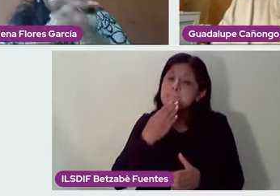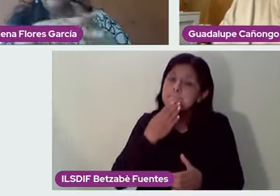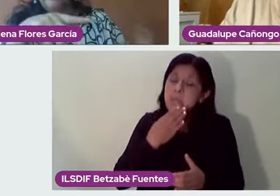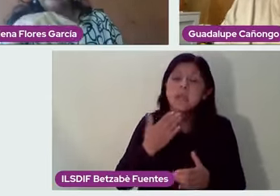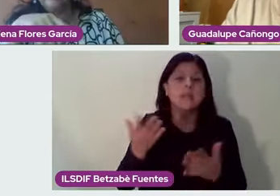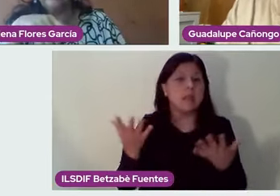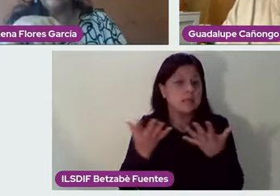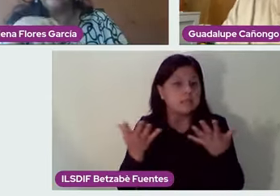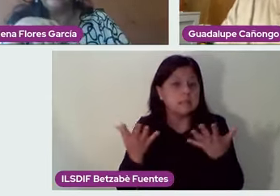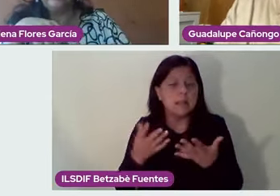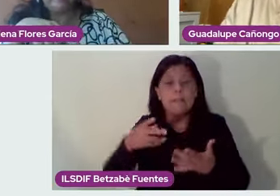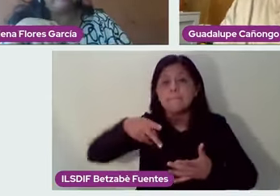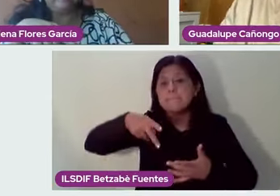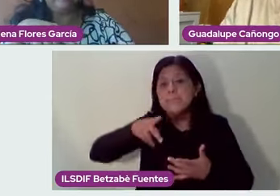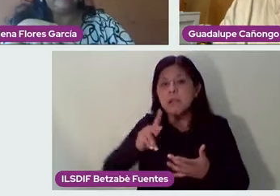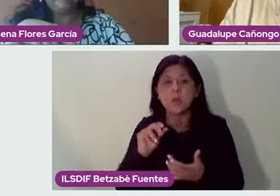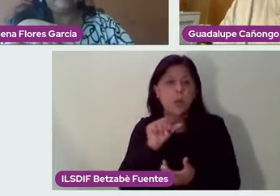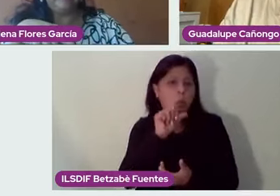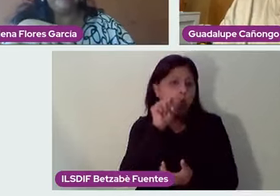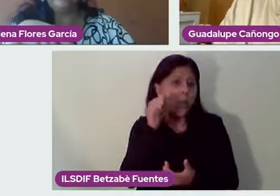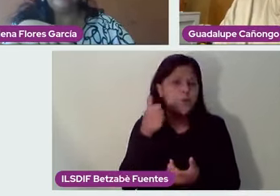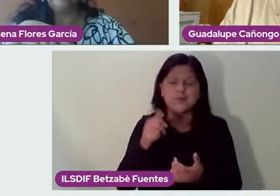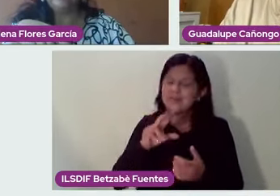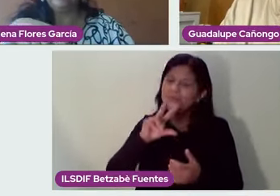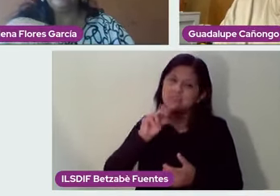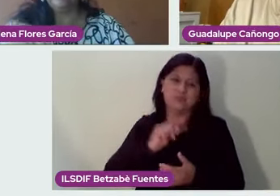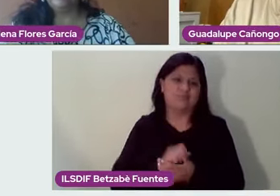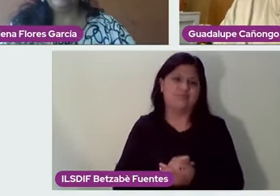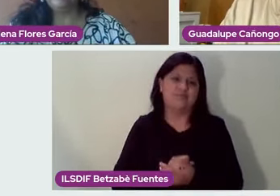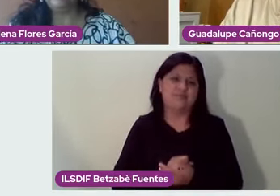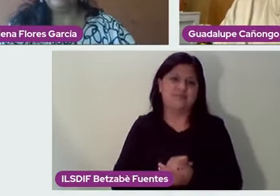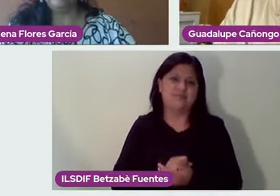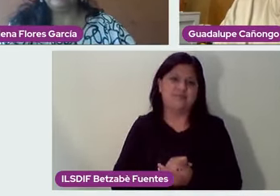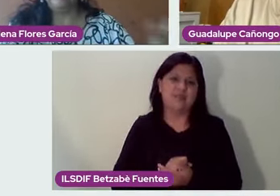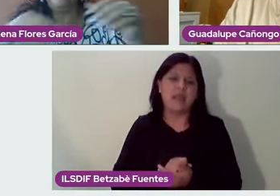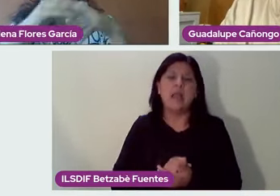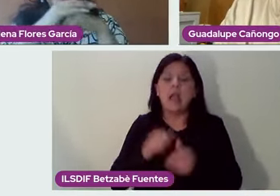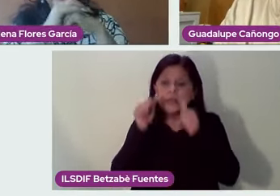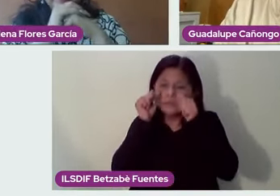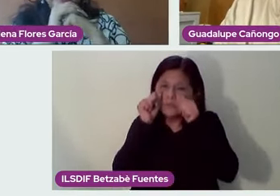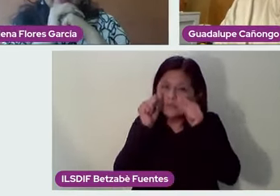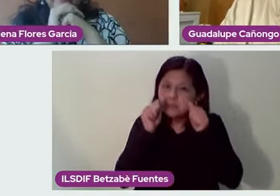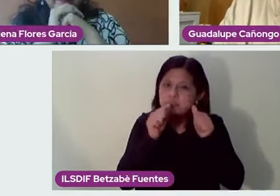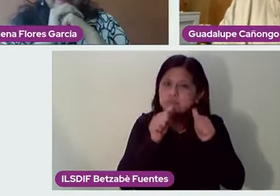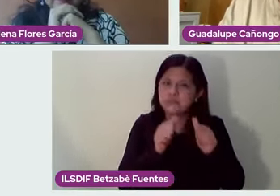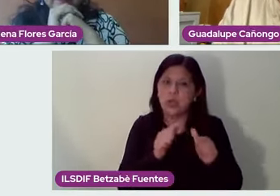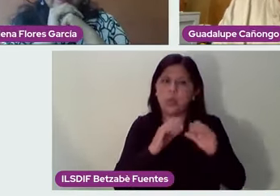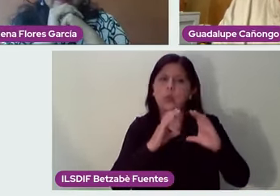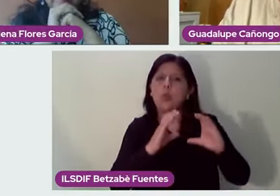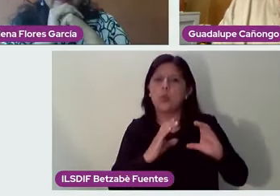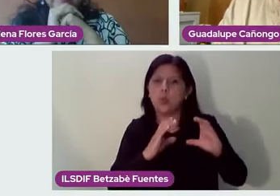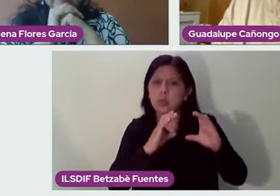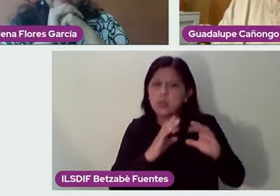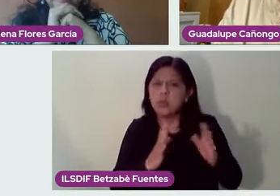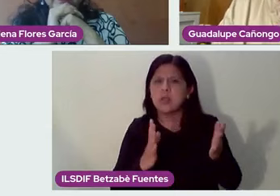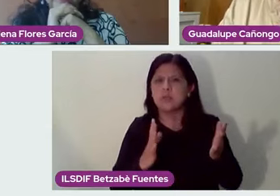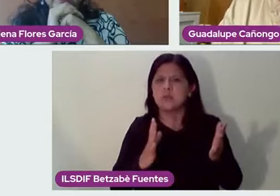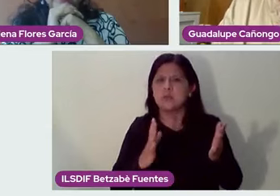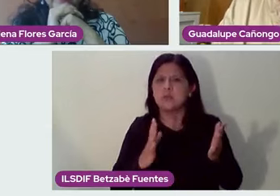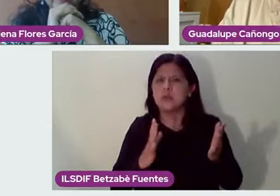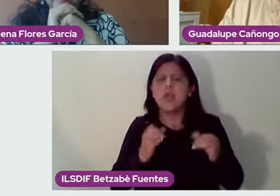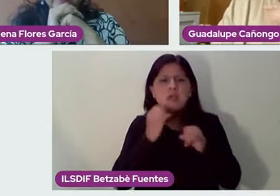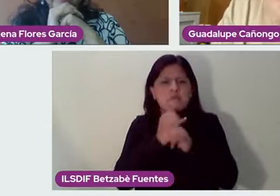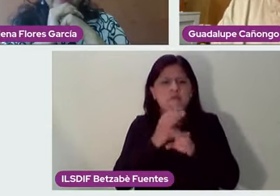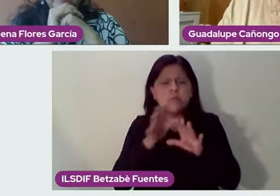ejercicio de derecho que decíamos. Pero también hay que estar muy pendientes de cuestiones muy alarmantes como la infodemia o